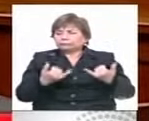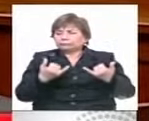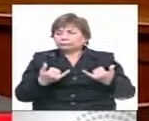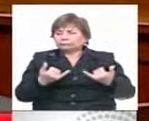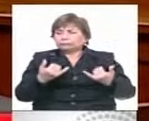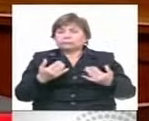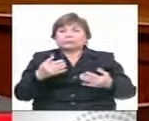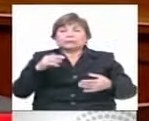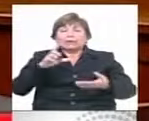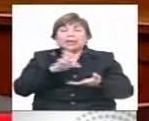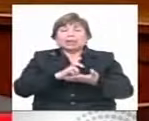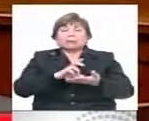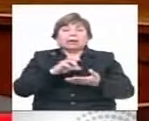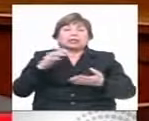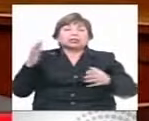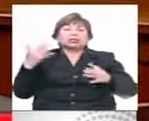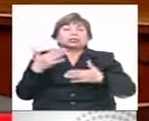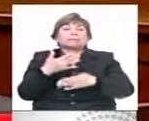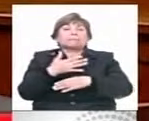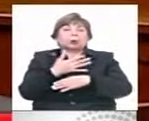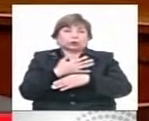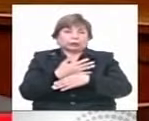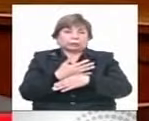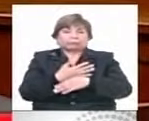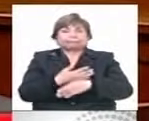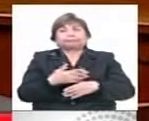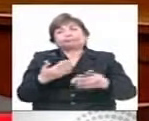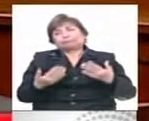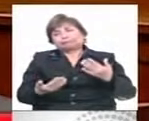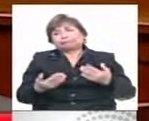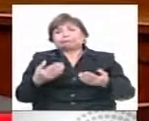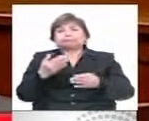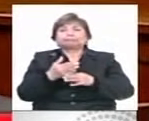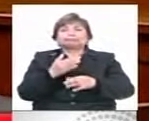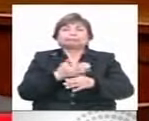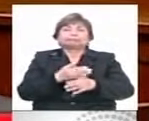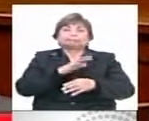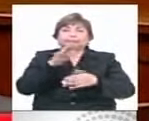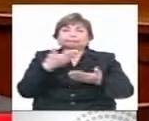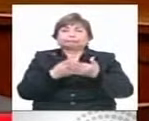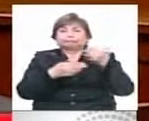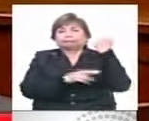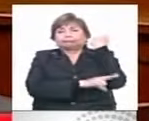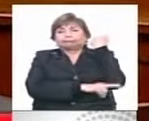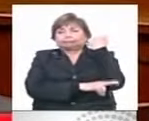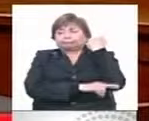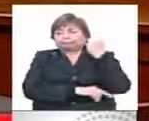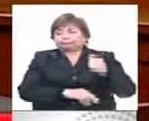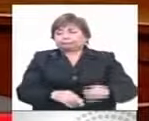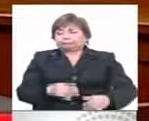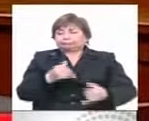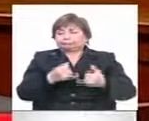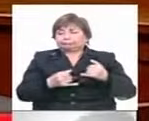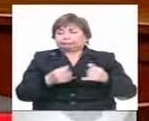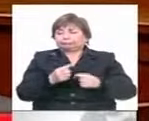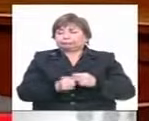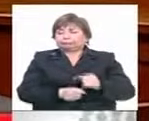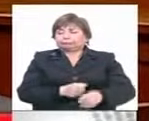en Lima y Chimbote, para lo cual impulsaremos la creación del programa nacional antes de culminar el presente